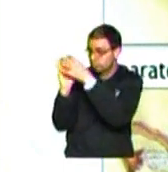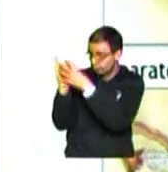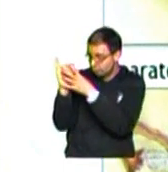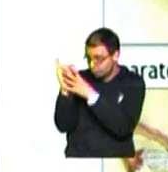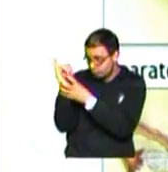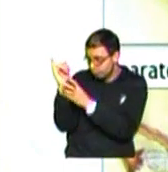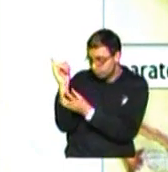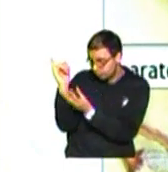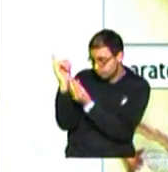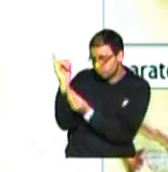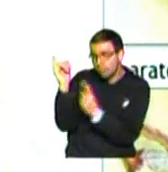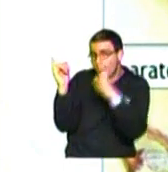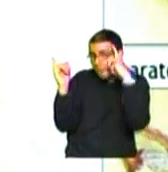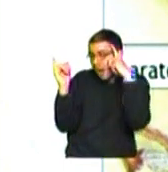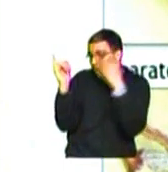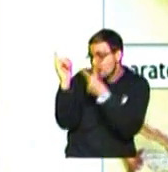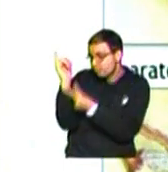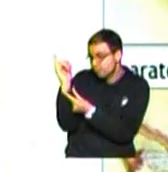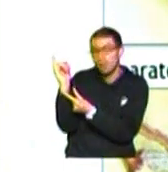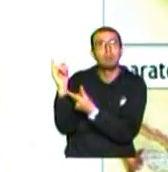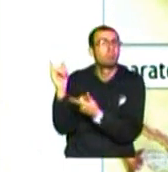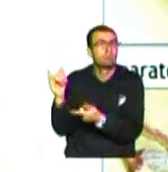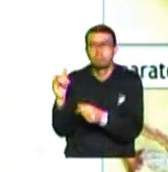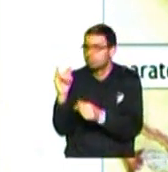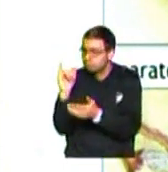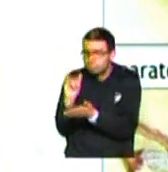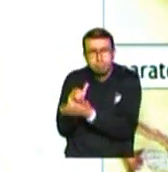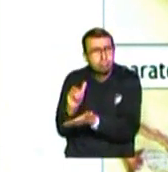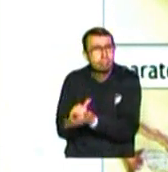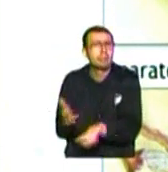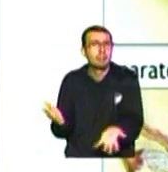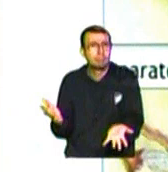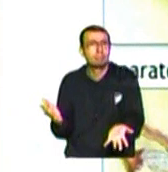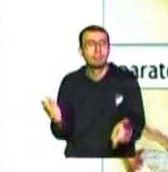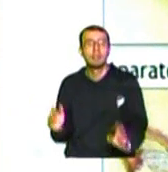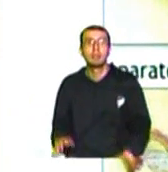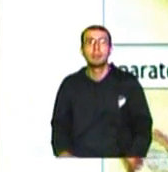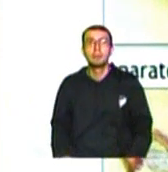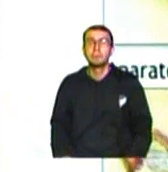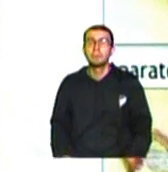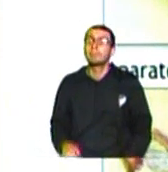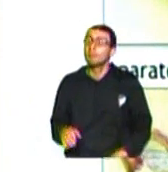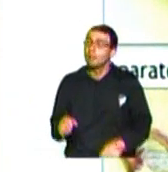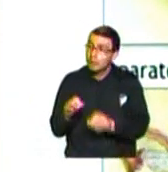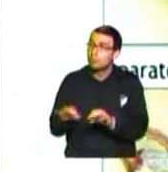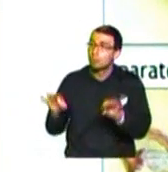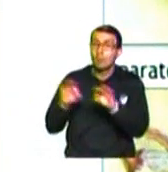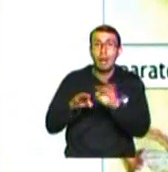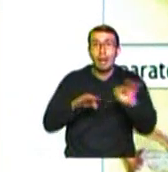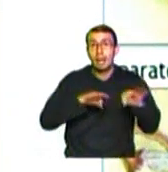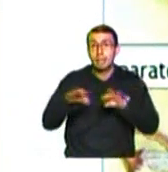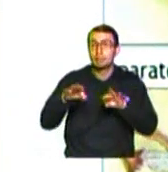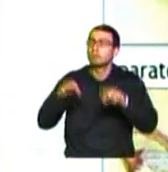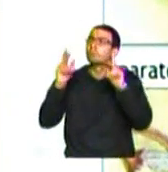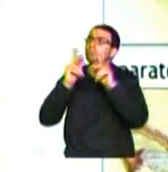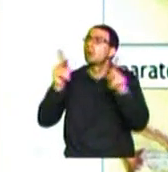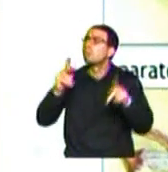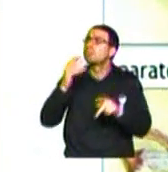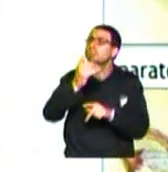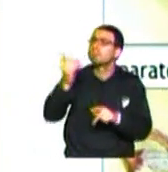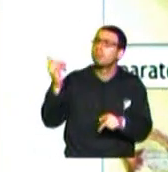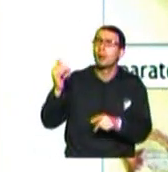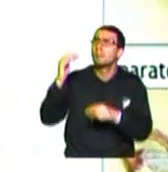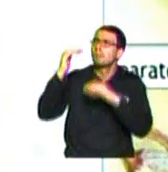importantes para hacer los estudios. ¿Qué diferenciar? ¿Qué explicarle a los televidentes de diferente entre estas